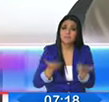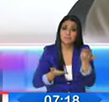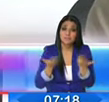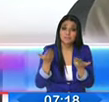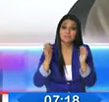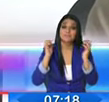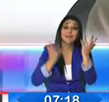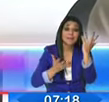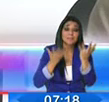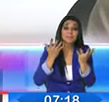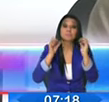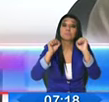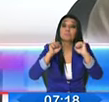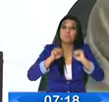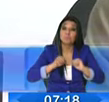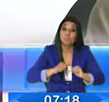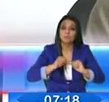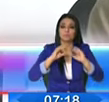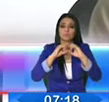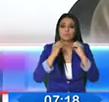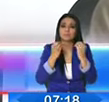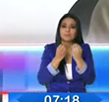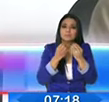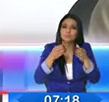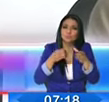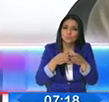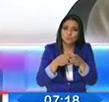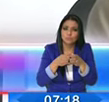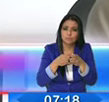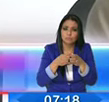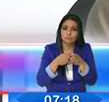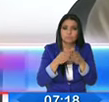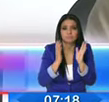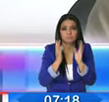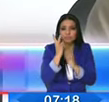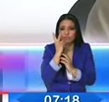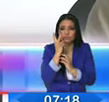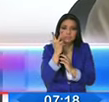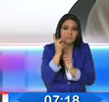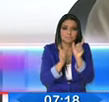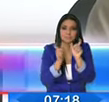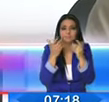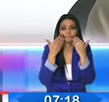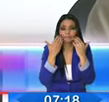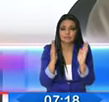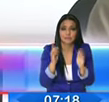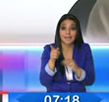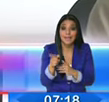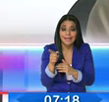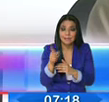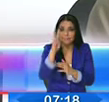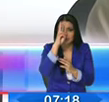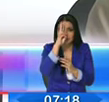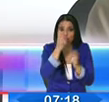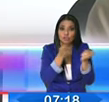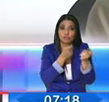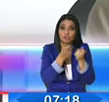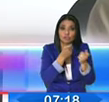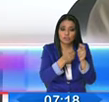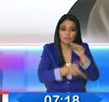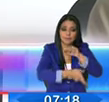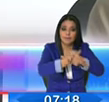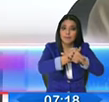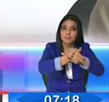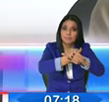una organización una organización y son dos personas que tenían el control de esto fuera de los